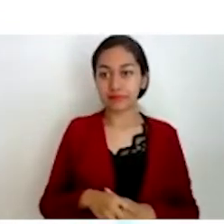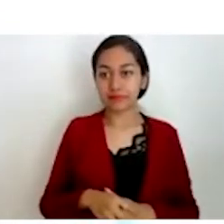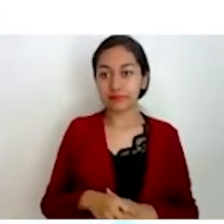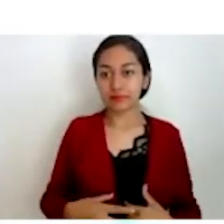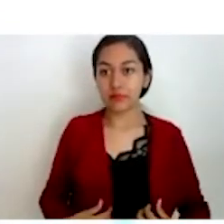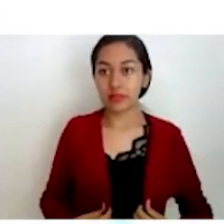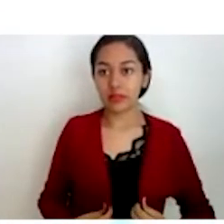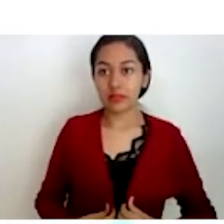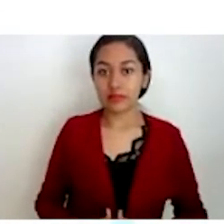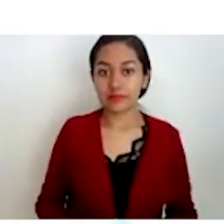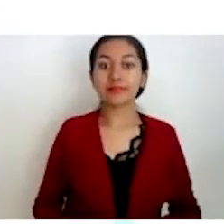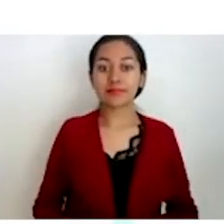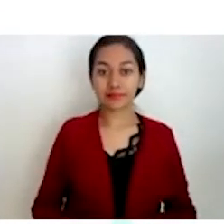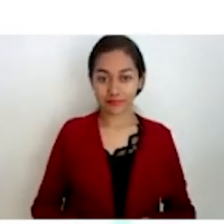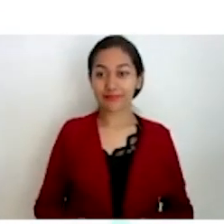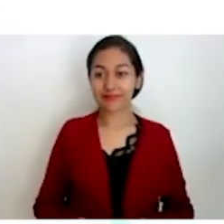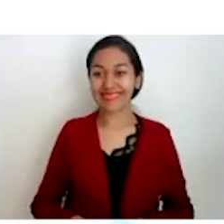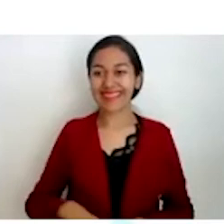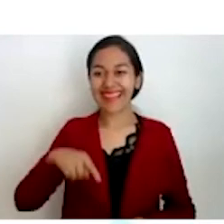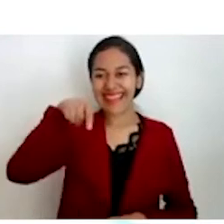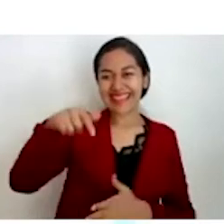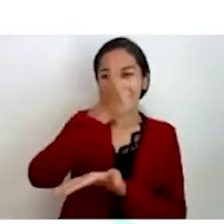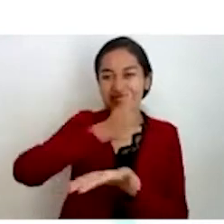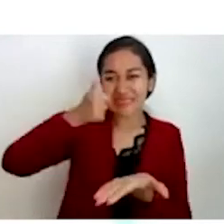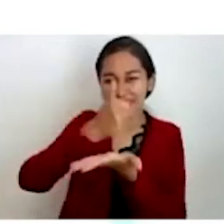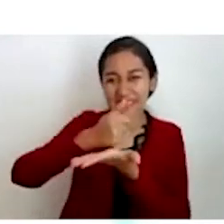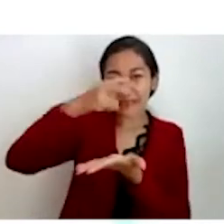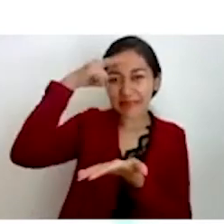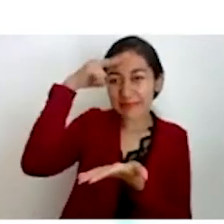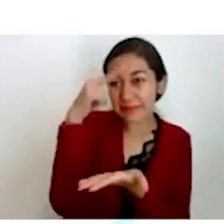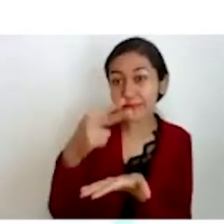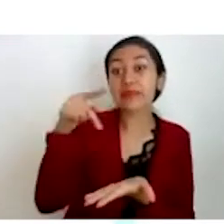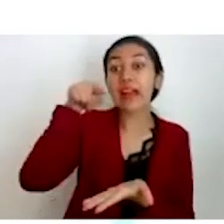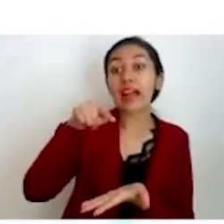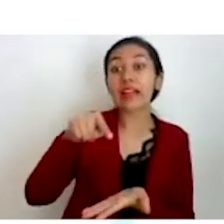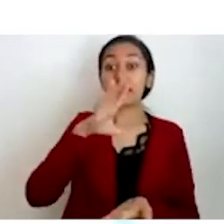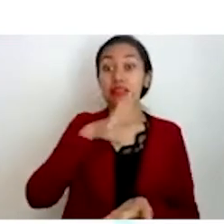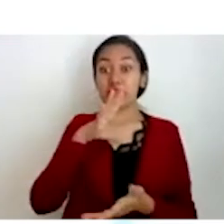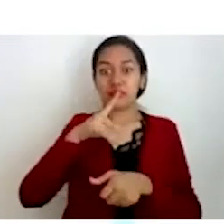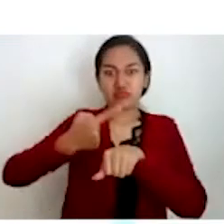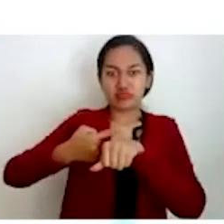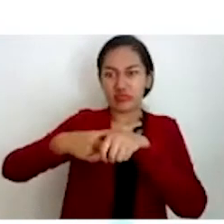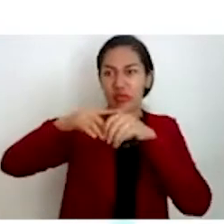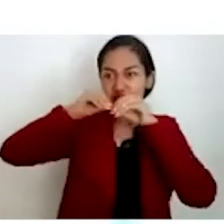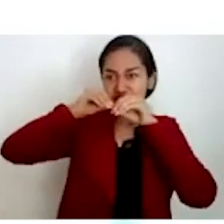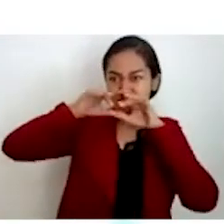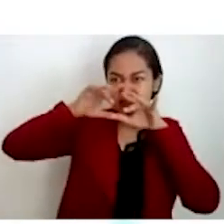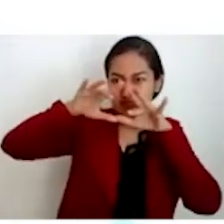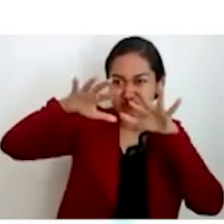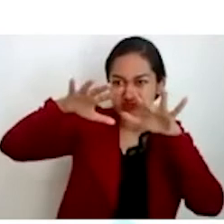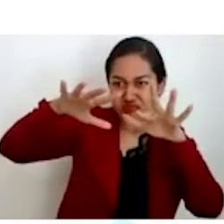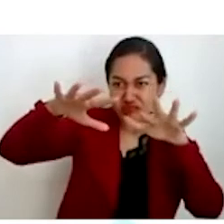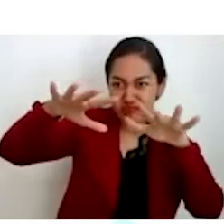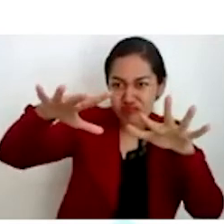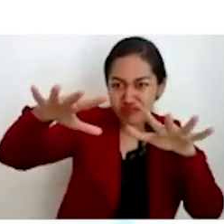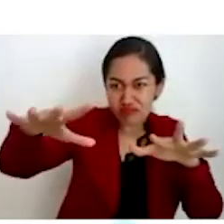de una ciudad en pleno crecimiento, es filmada una película donde aparece no una epidemia real, sino una imaginada